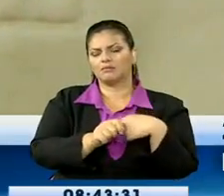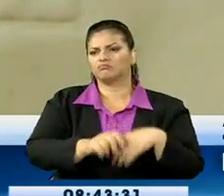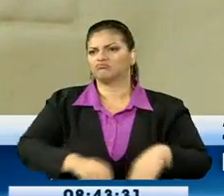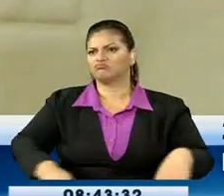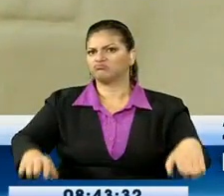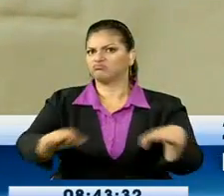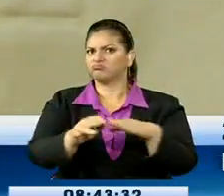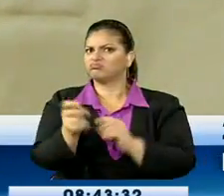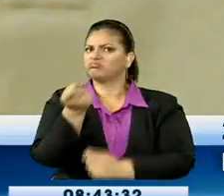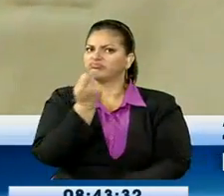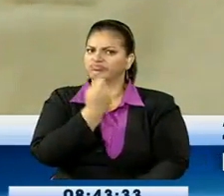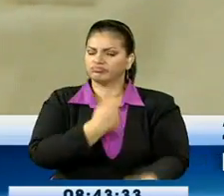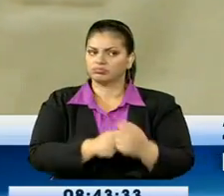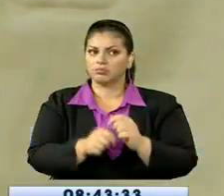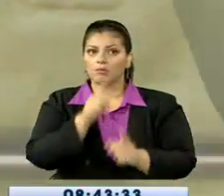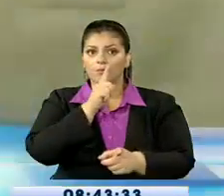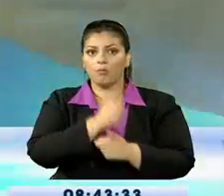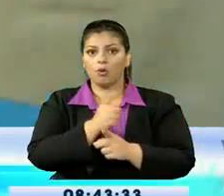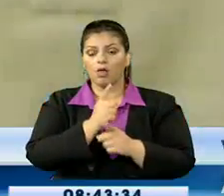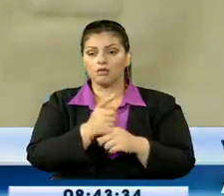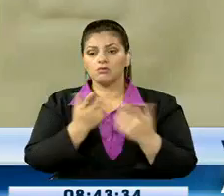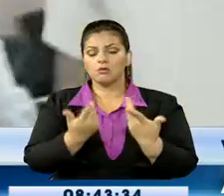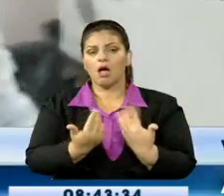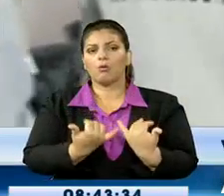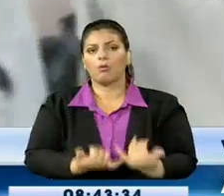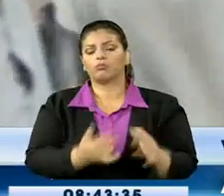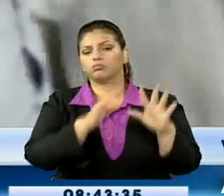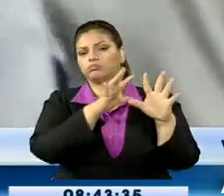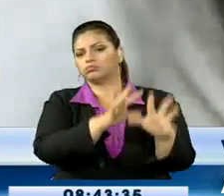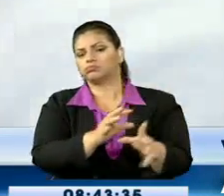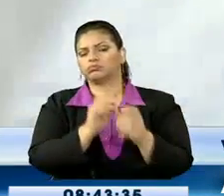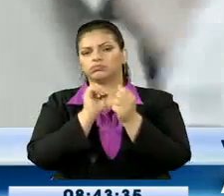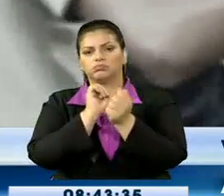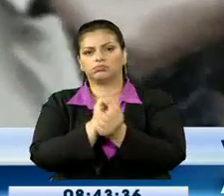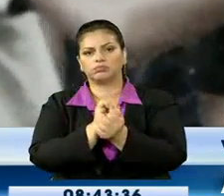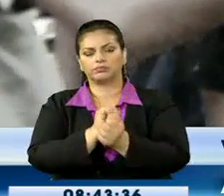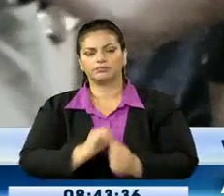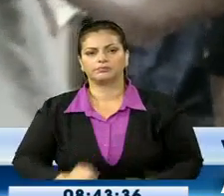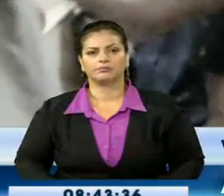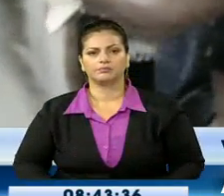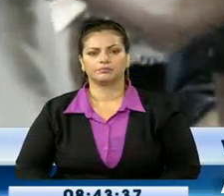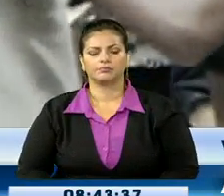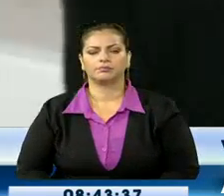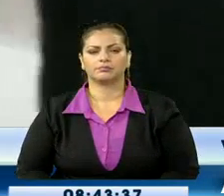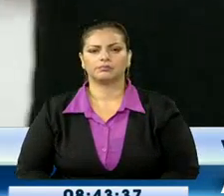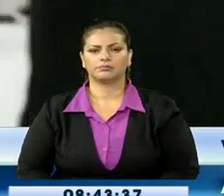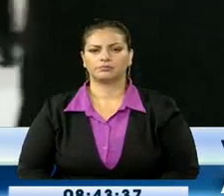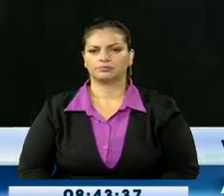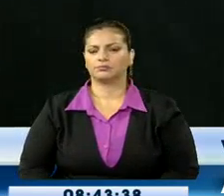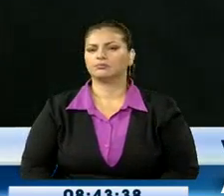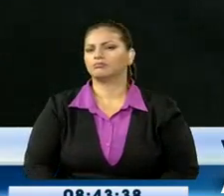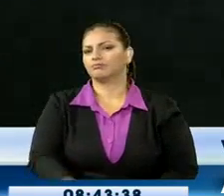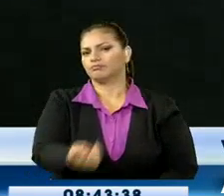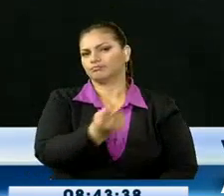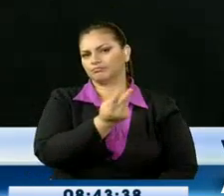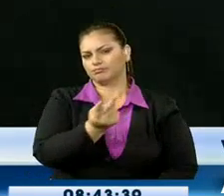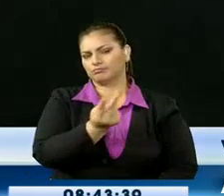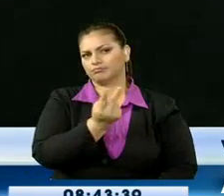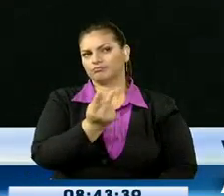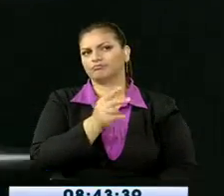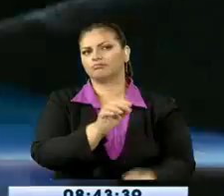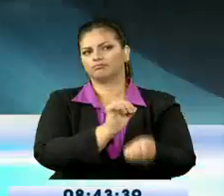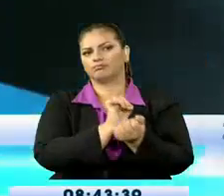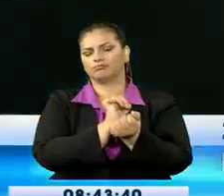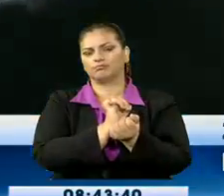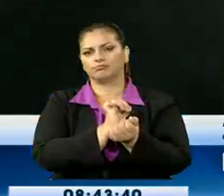Es así que el día de hoy se realizó el allanamiento en donde se pudo aprehender a los de dos ciudadanos, así